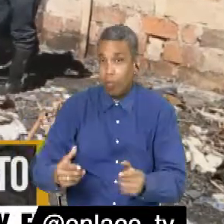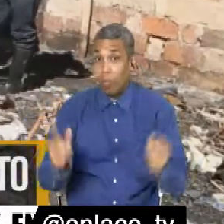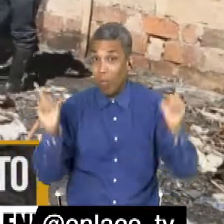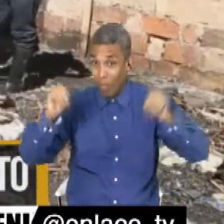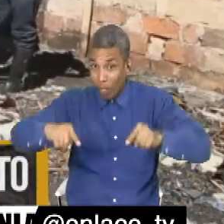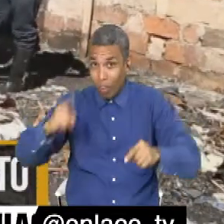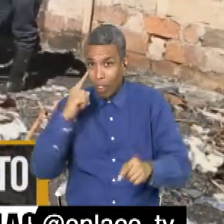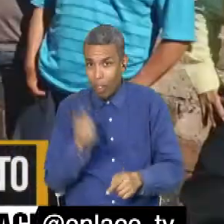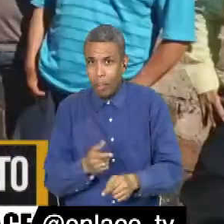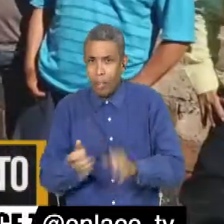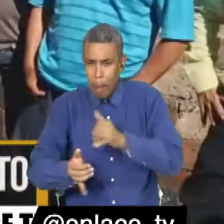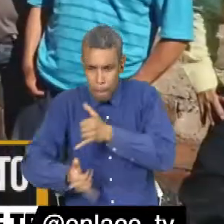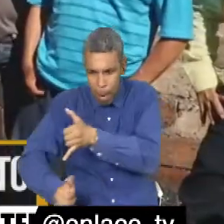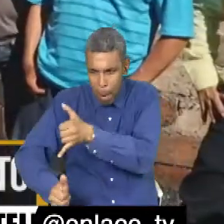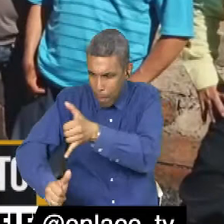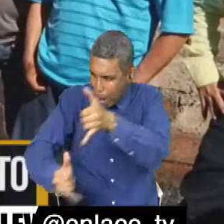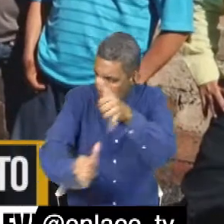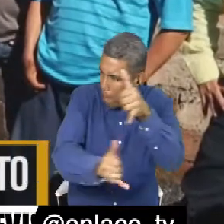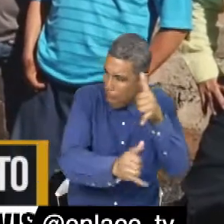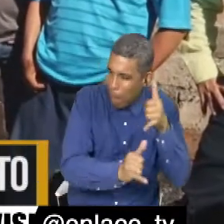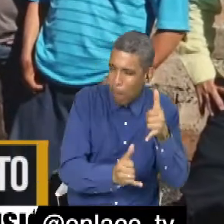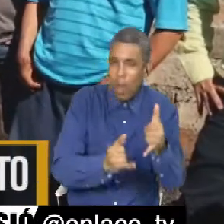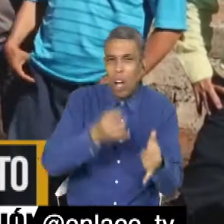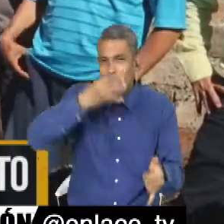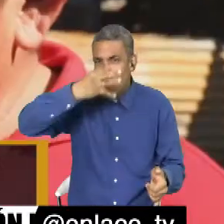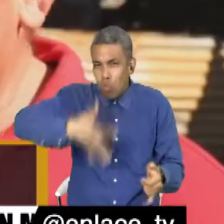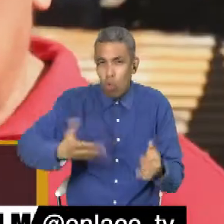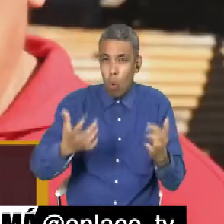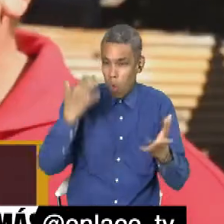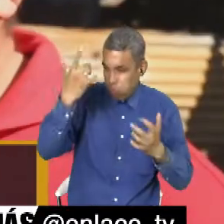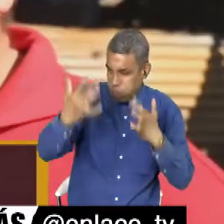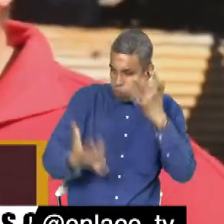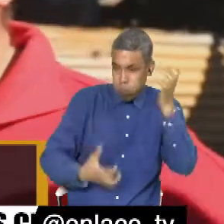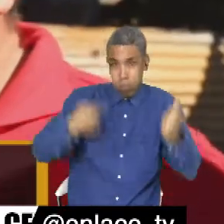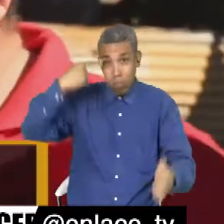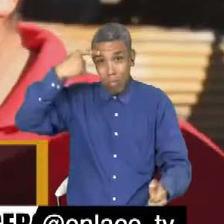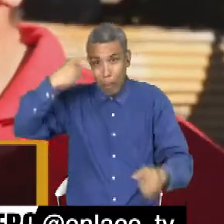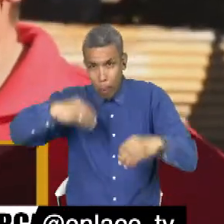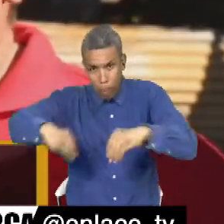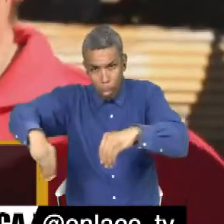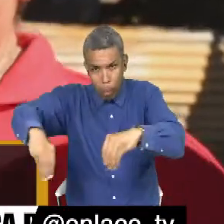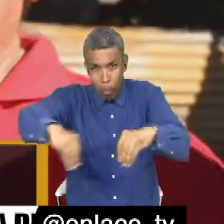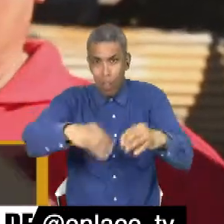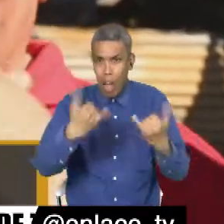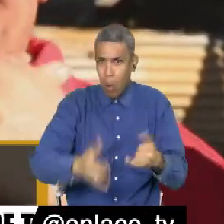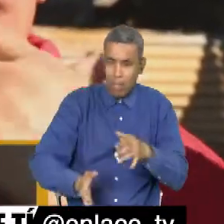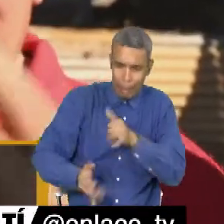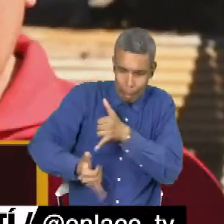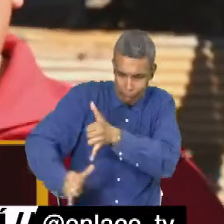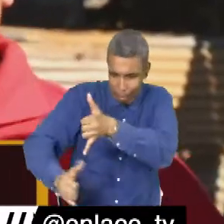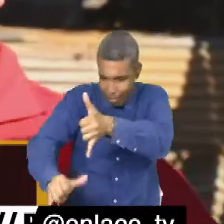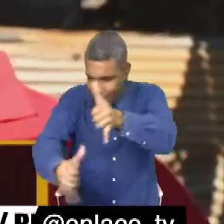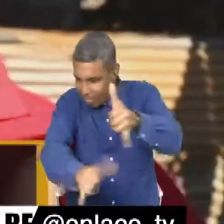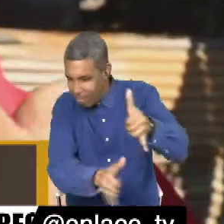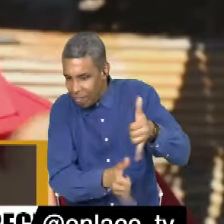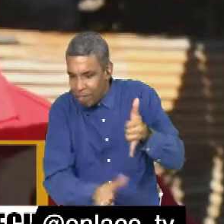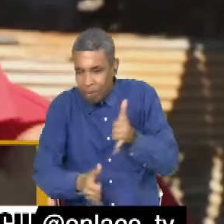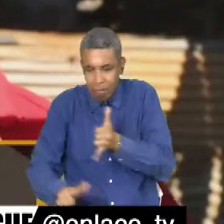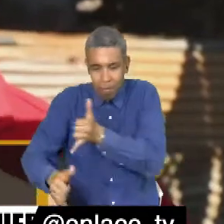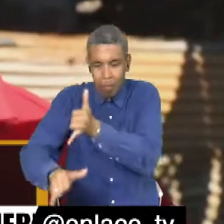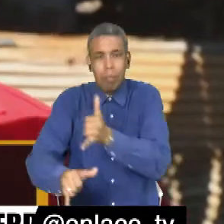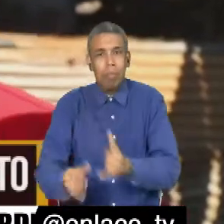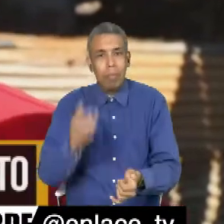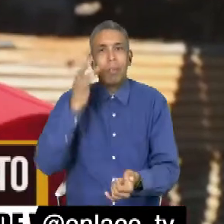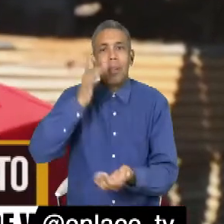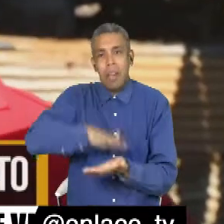hoy comenzarán en los predios afectados por las llamas. Muy, muy bien, muy bien. Gracias al Señor. Y agradeciéndole a toda la gente que